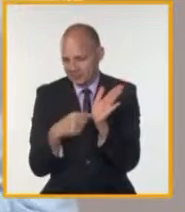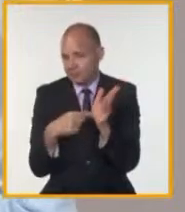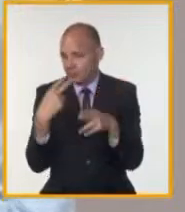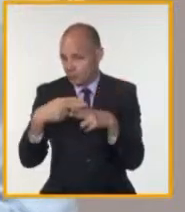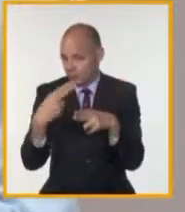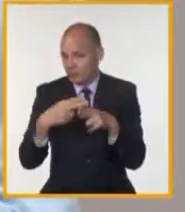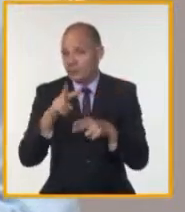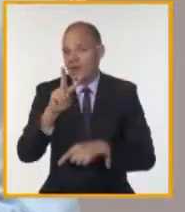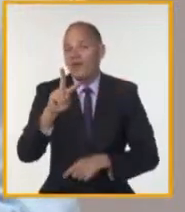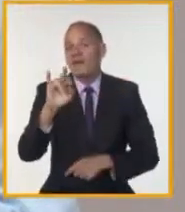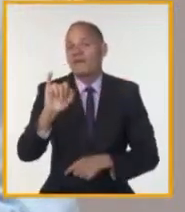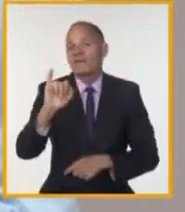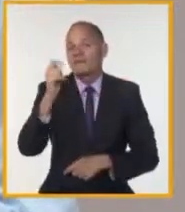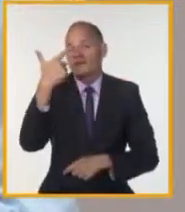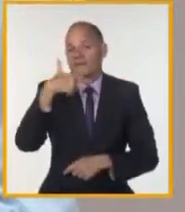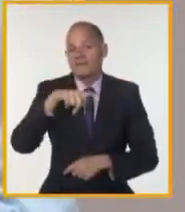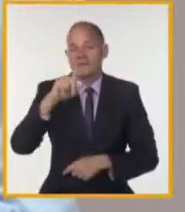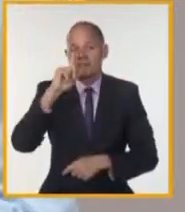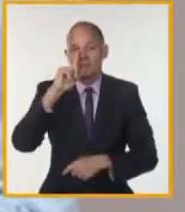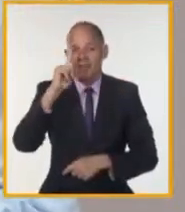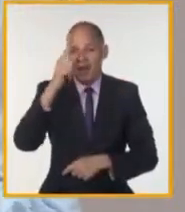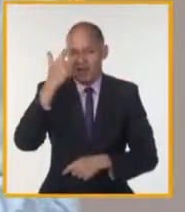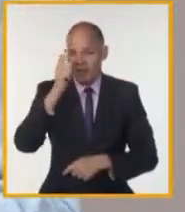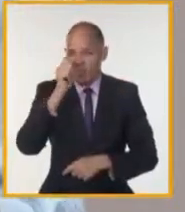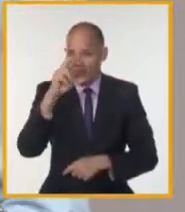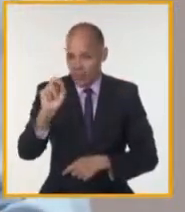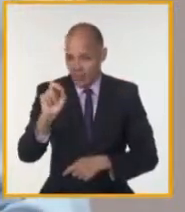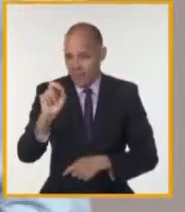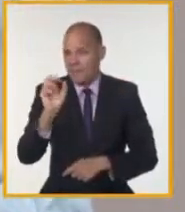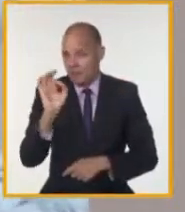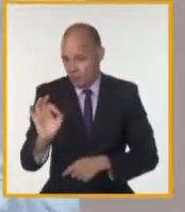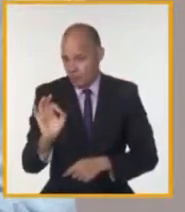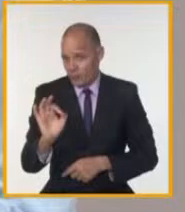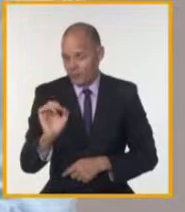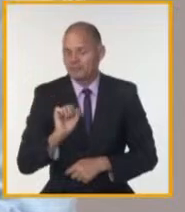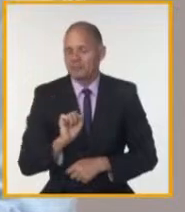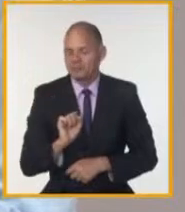el centro de los proyectos de la transformación digital de